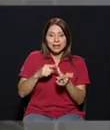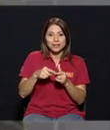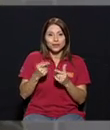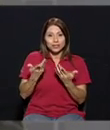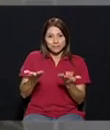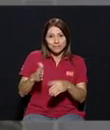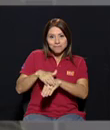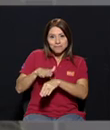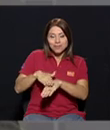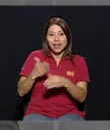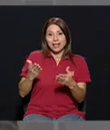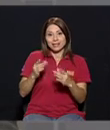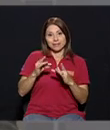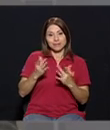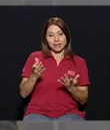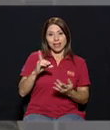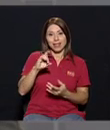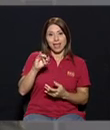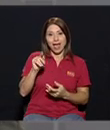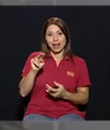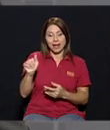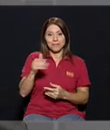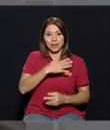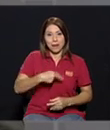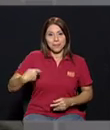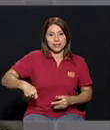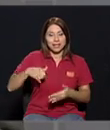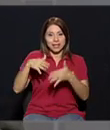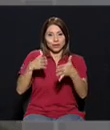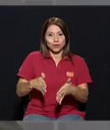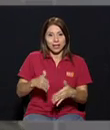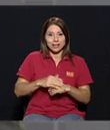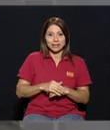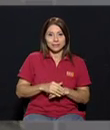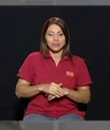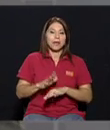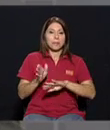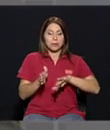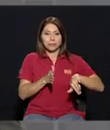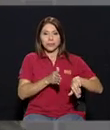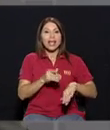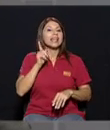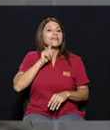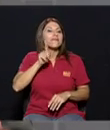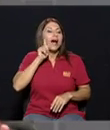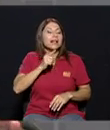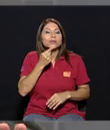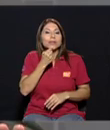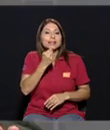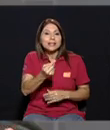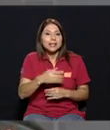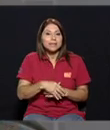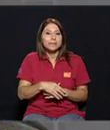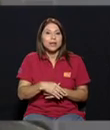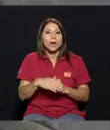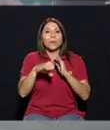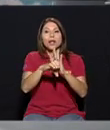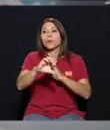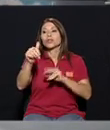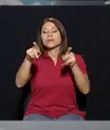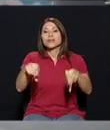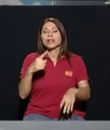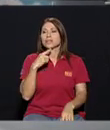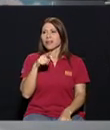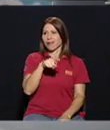la presidenta de los estudiantes en la universidad, es falsa la tesis de aquellos que dicen, ah no, lo que es caro hay